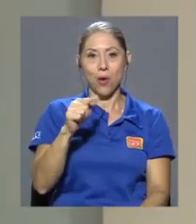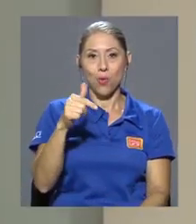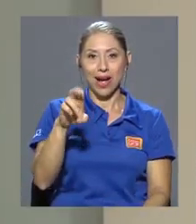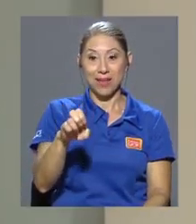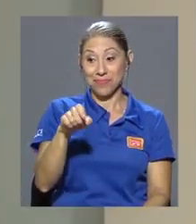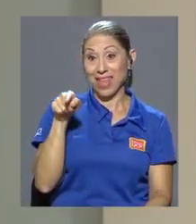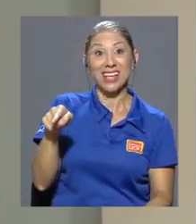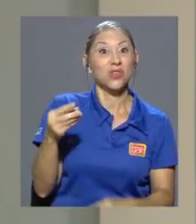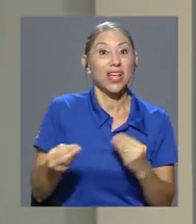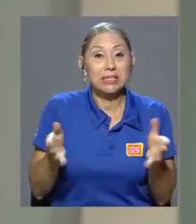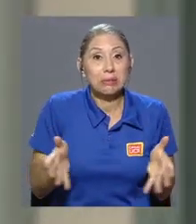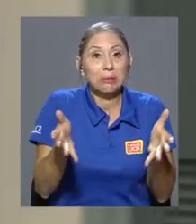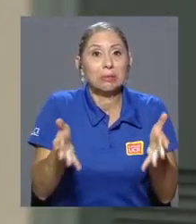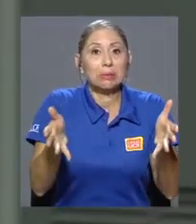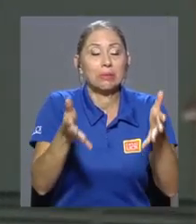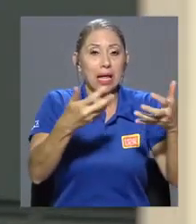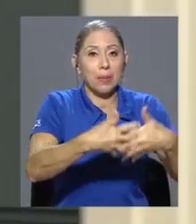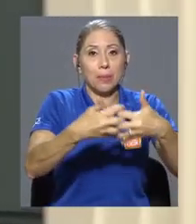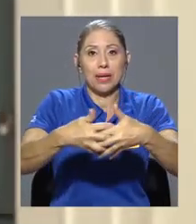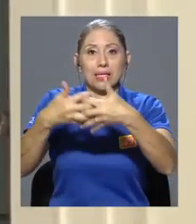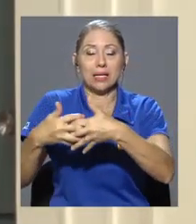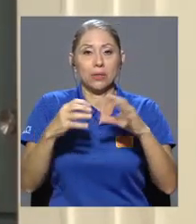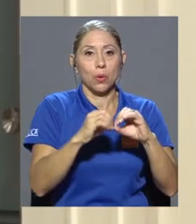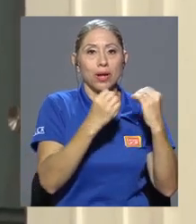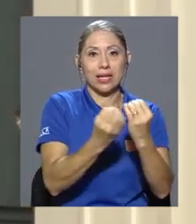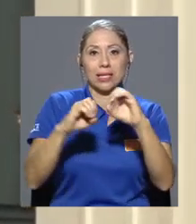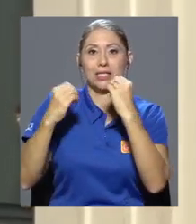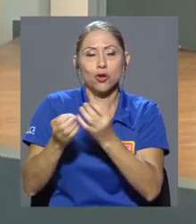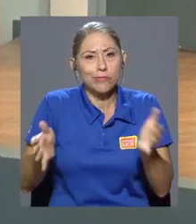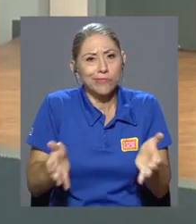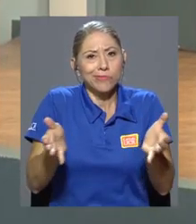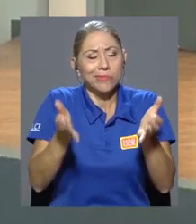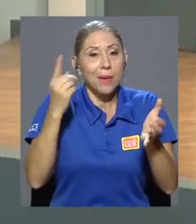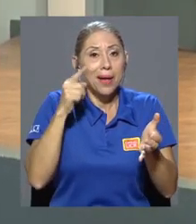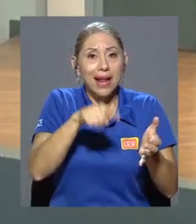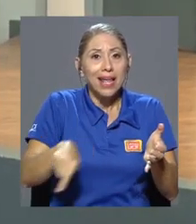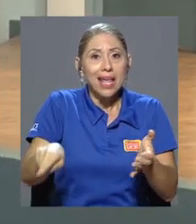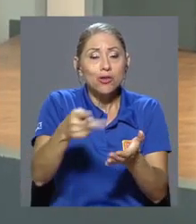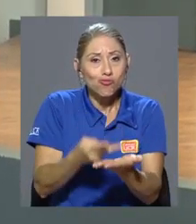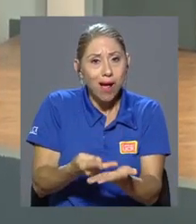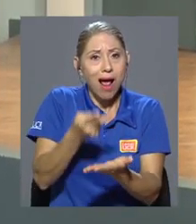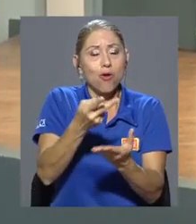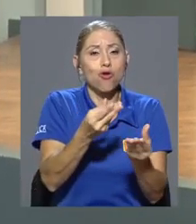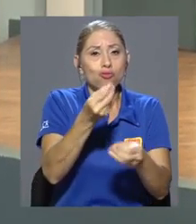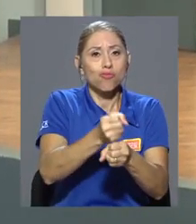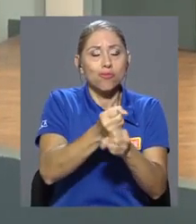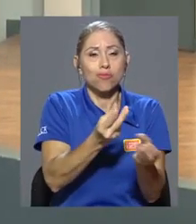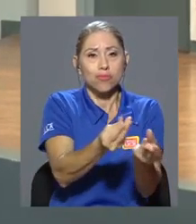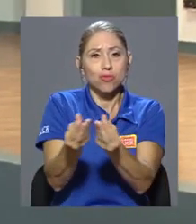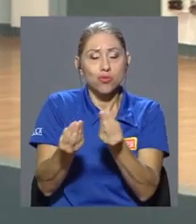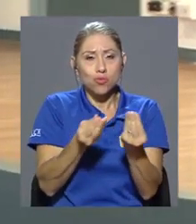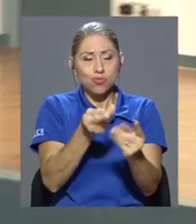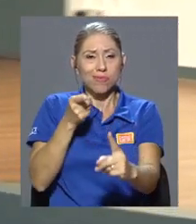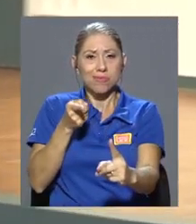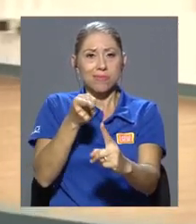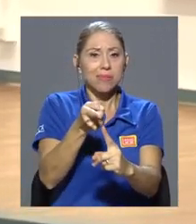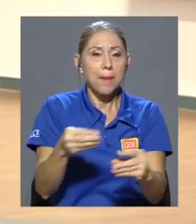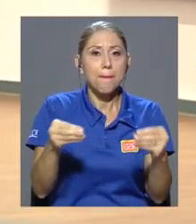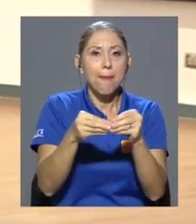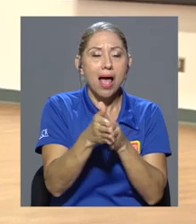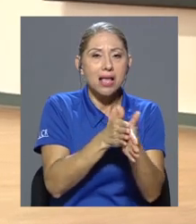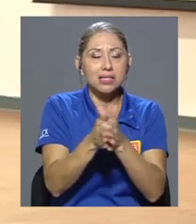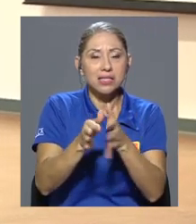y aceleradora de empresas u organizaciones dinámicas, con el fin de que aporten valor al sector productivo al que se dirigen, de una manera